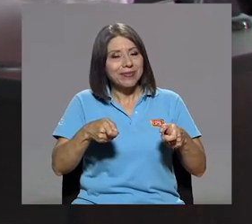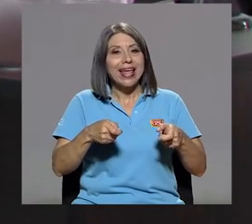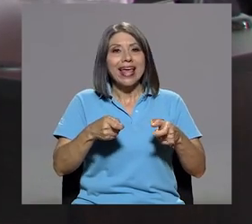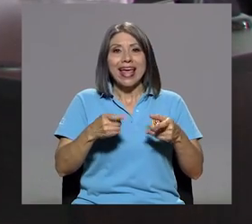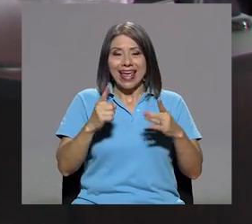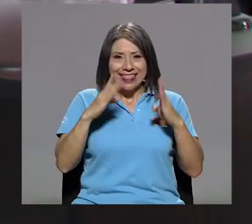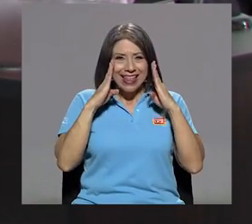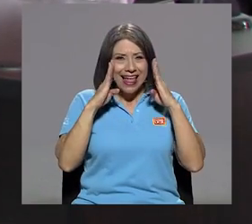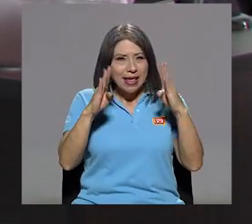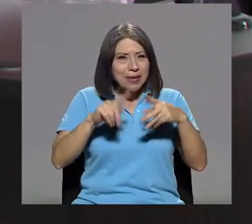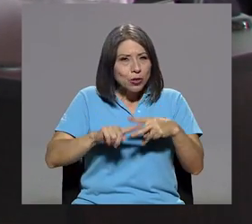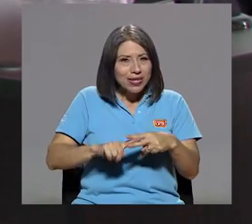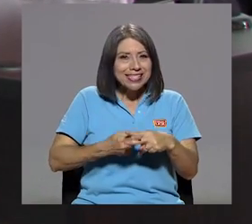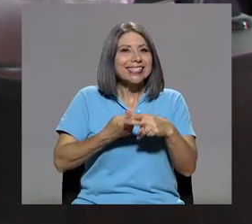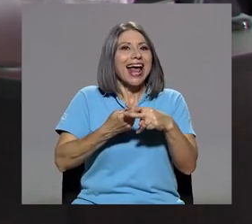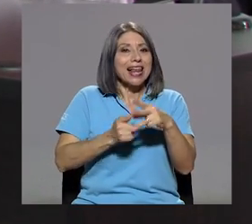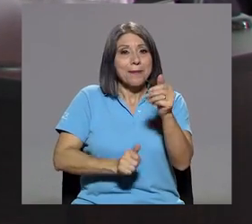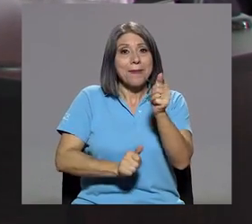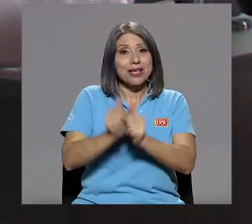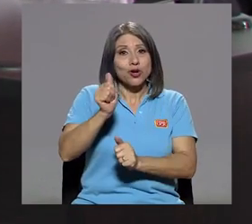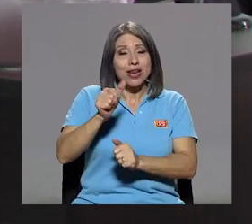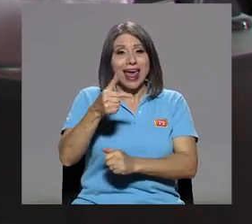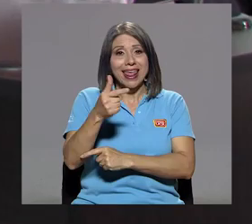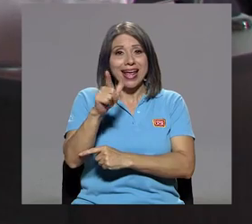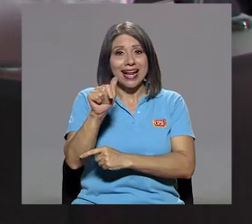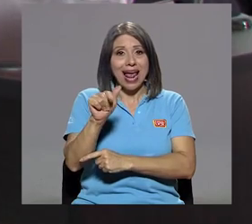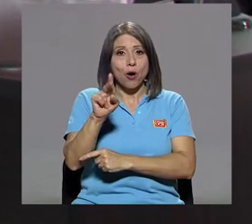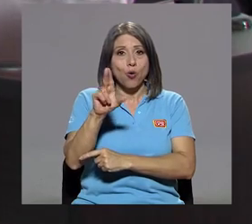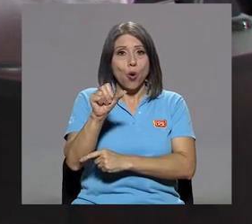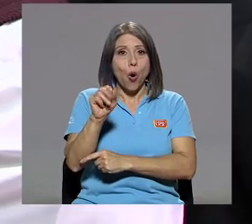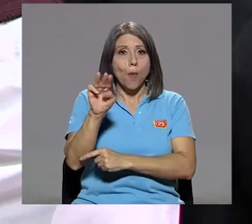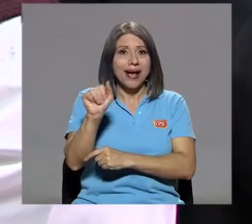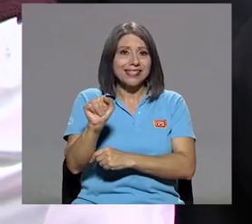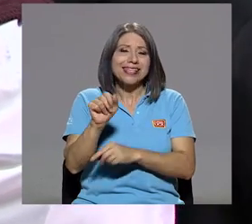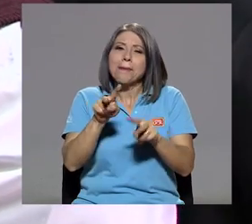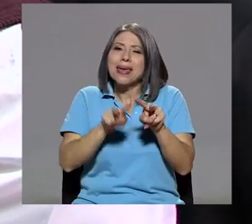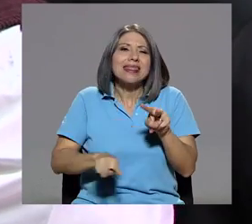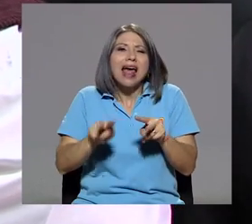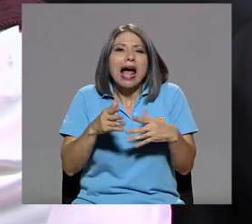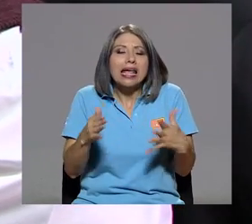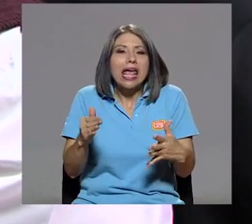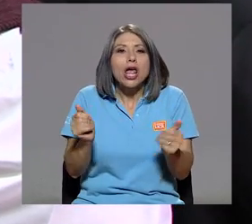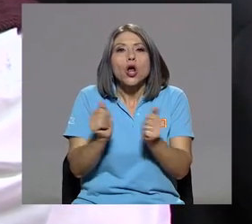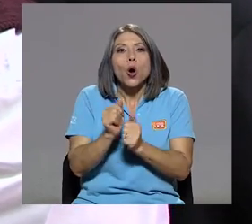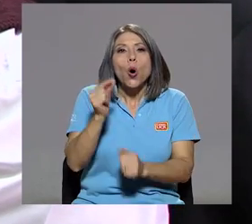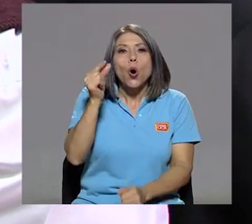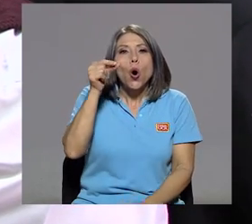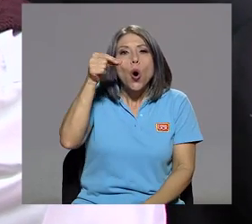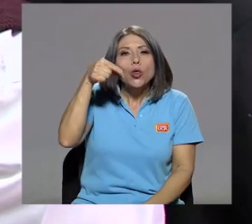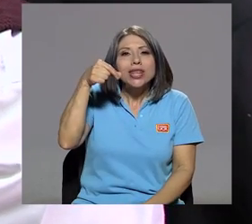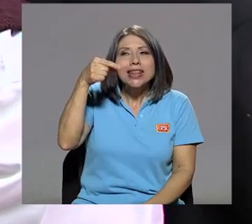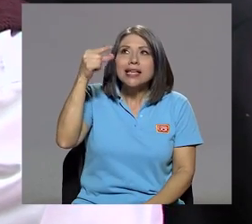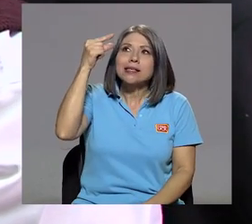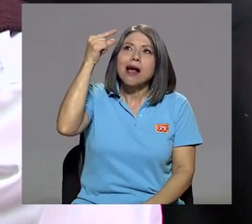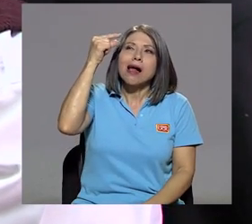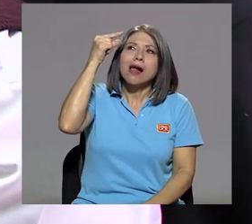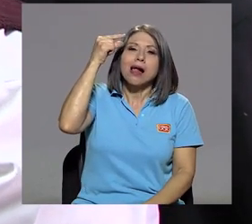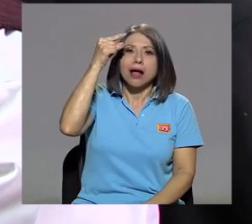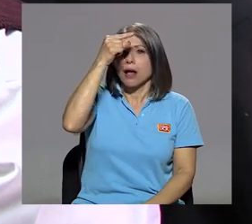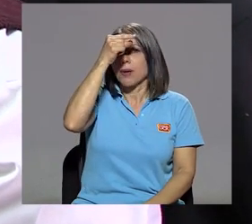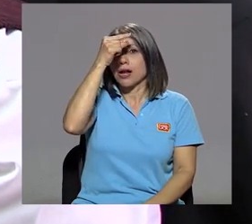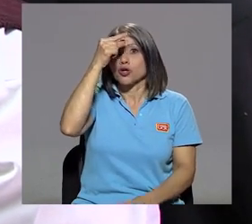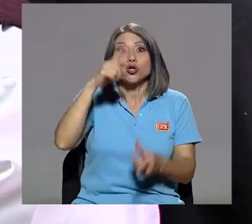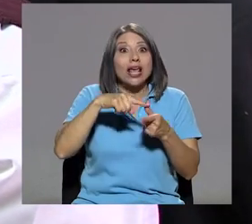Digamos, el tratamiento inicial en la gran mayoría de los glaucomas es la ventaja es que es con gotitas para los ojos. Entonces es muy fácil porque tenemos concentrado